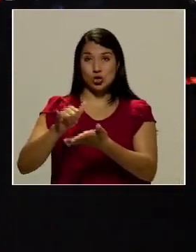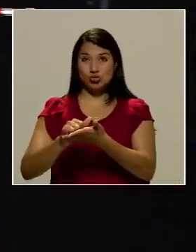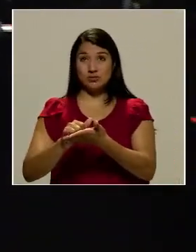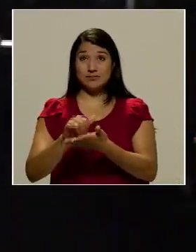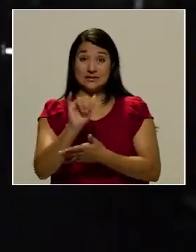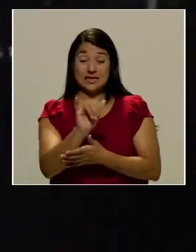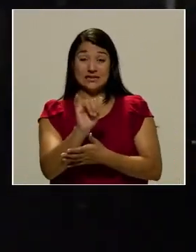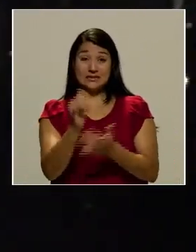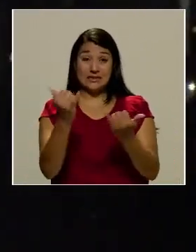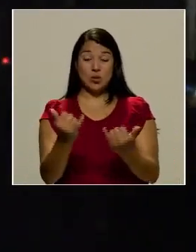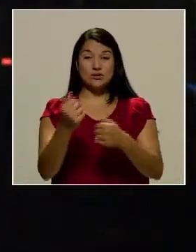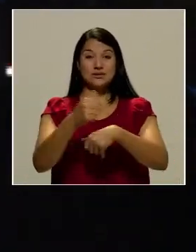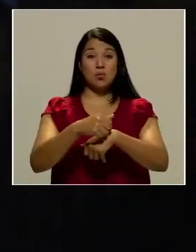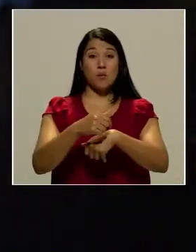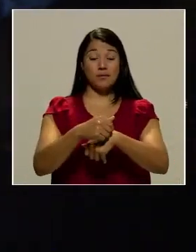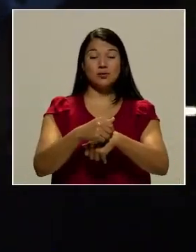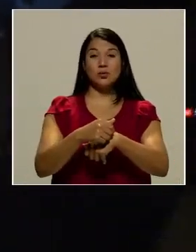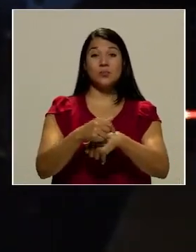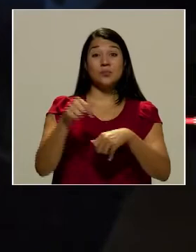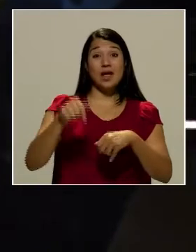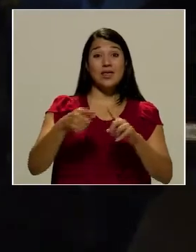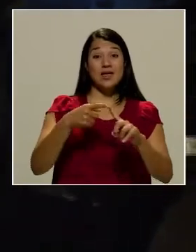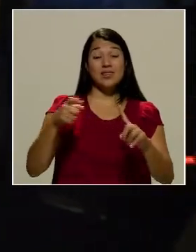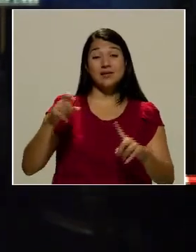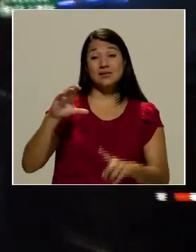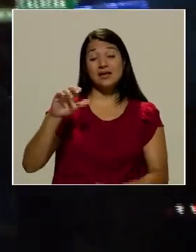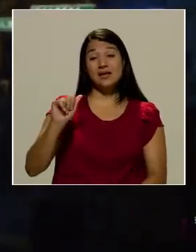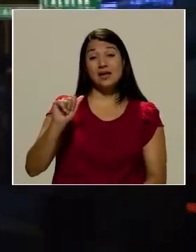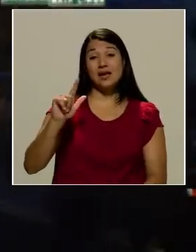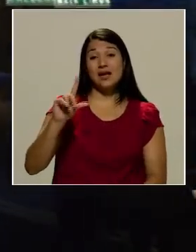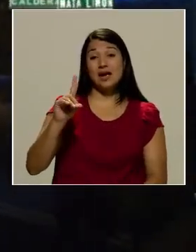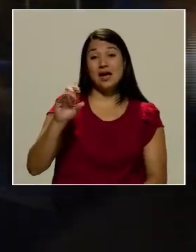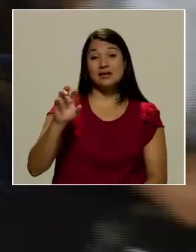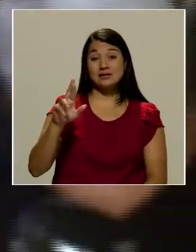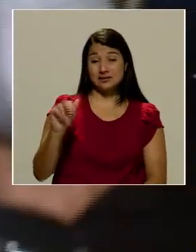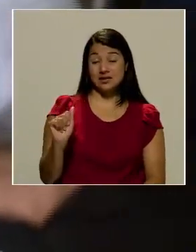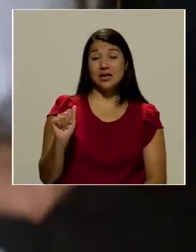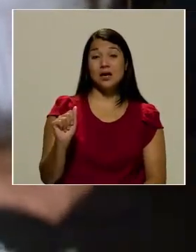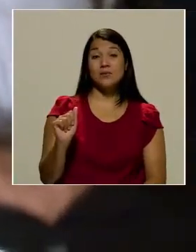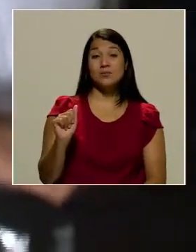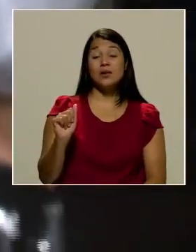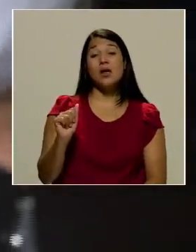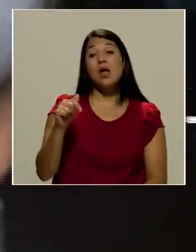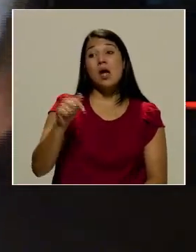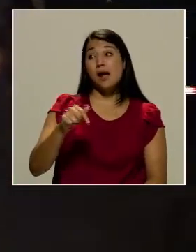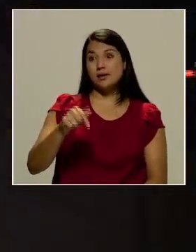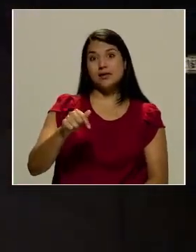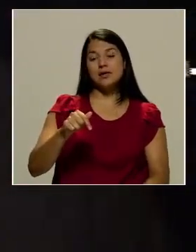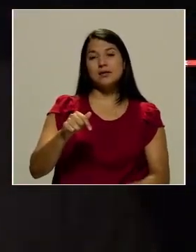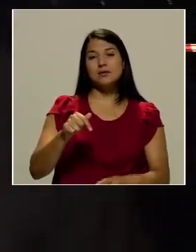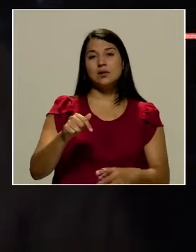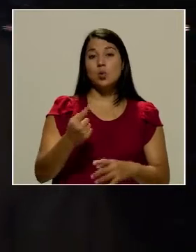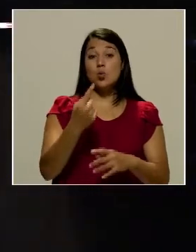en este momento en vivo a esta hora de la noche aquí desde Caldera, la manifestación que se mantiene, por lo menos en este punto, uno de los 51 puntos